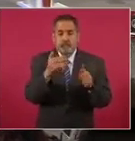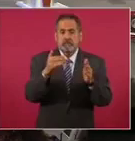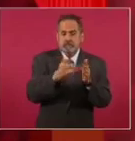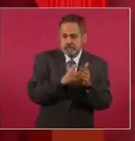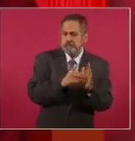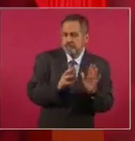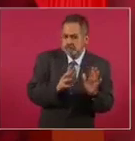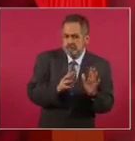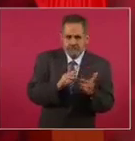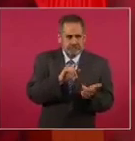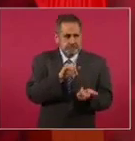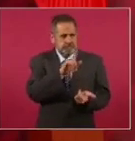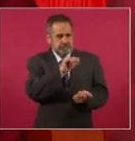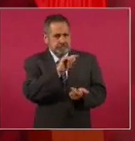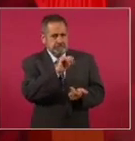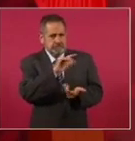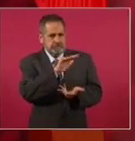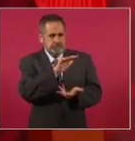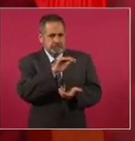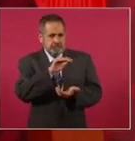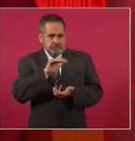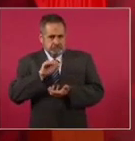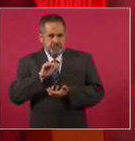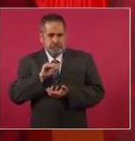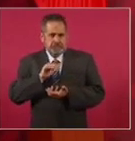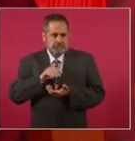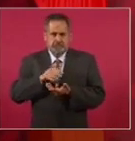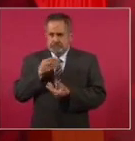3.625.000 recaudados.